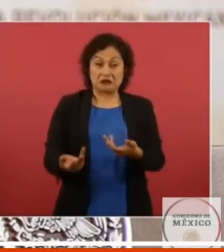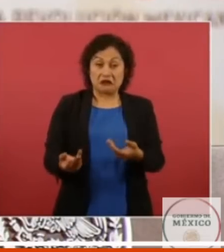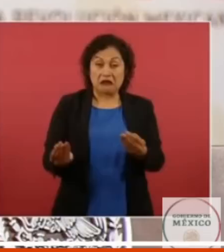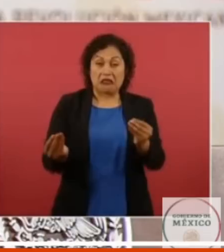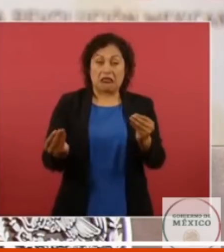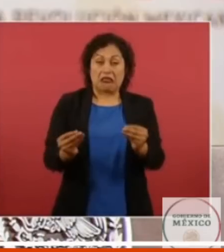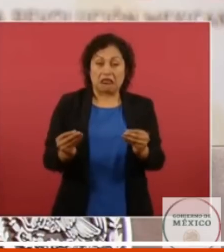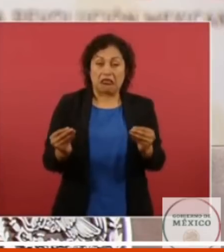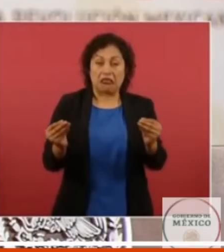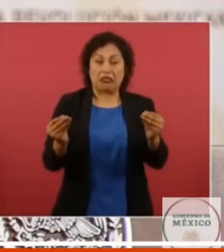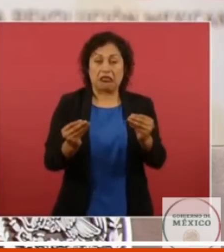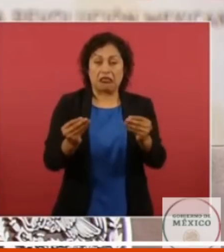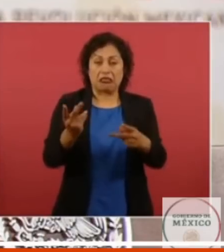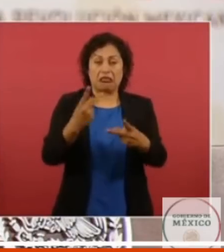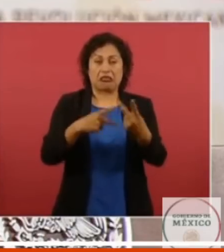muertos.